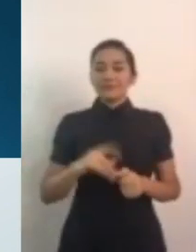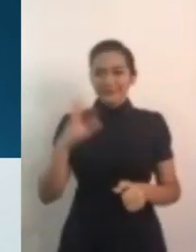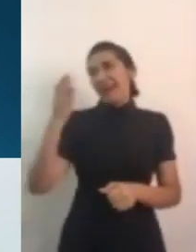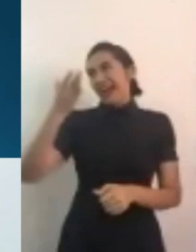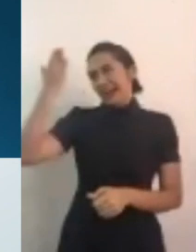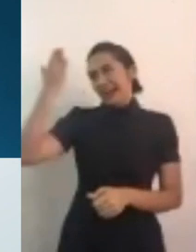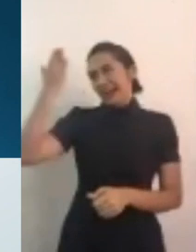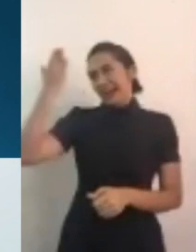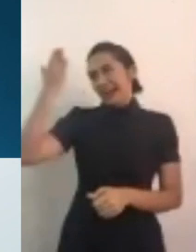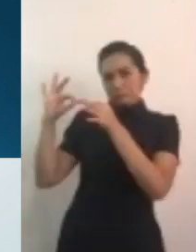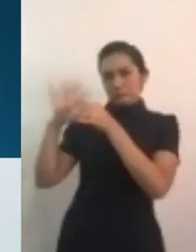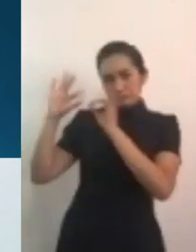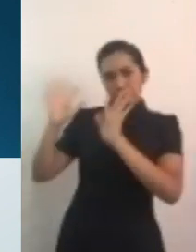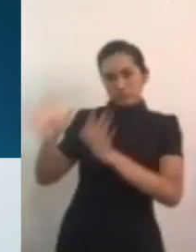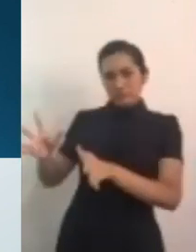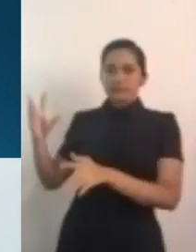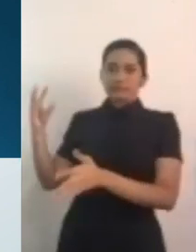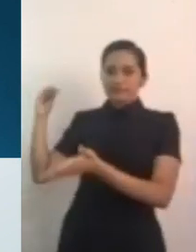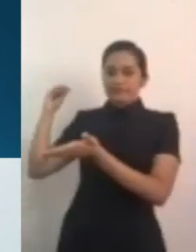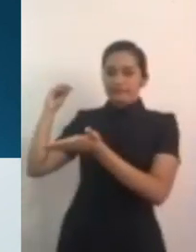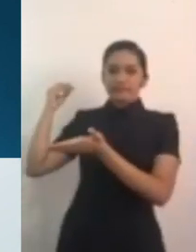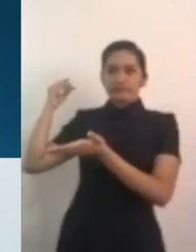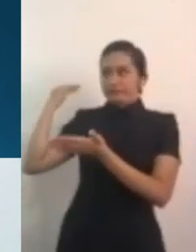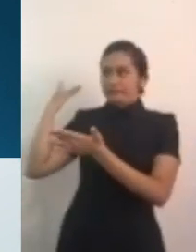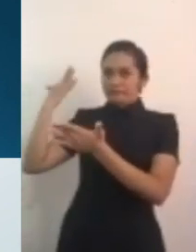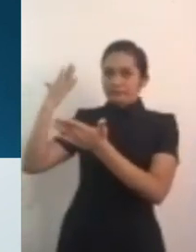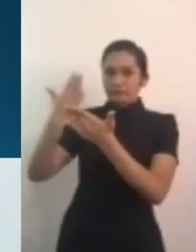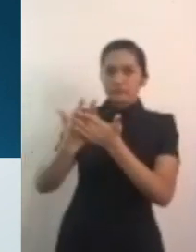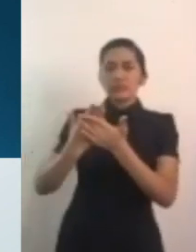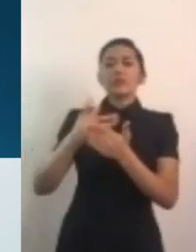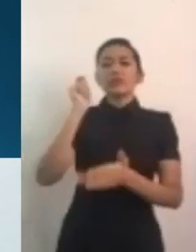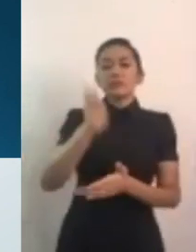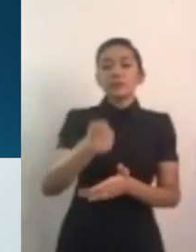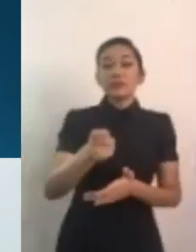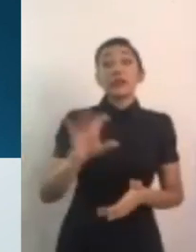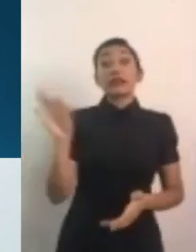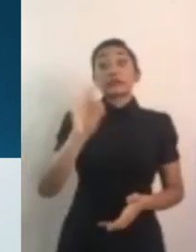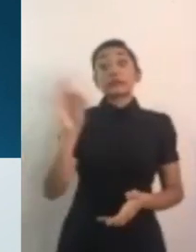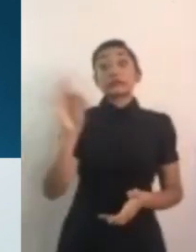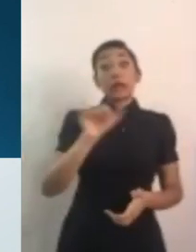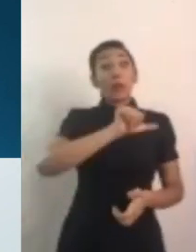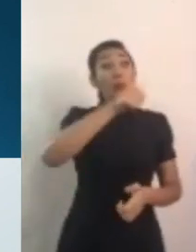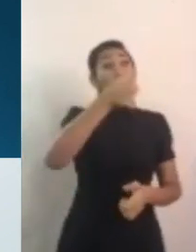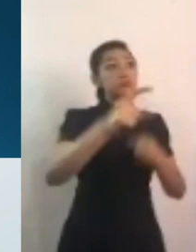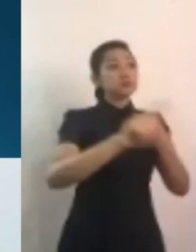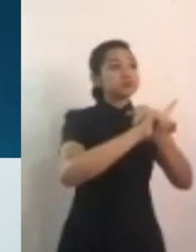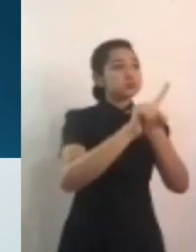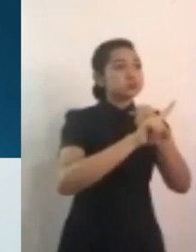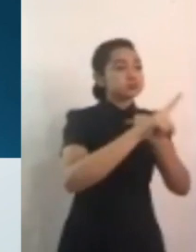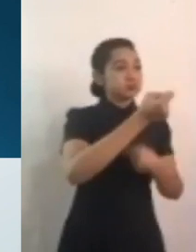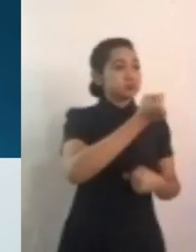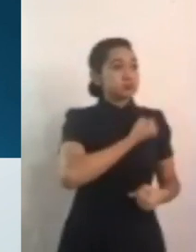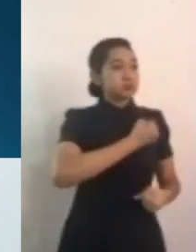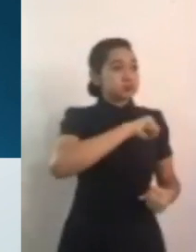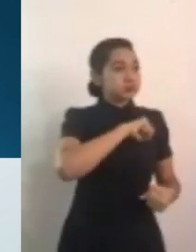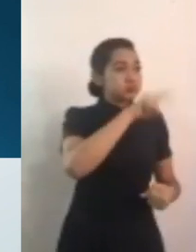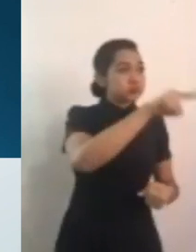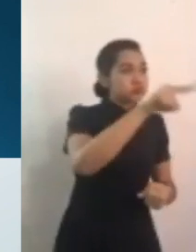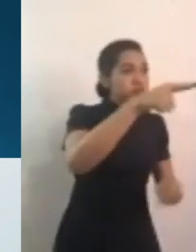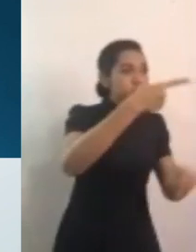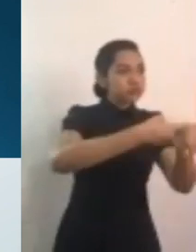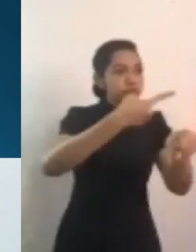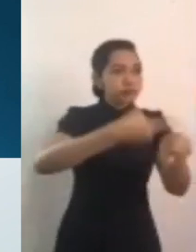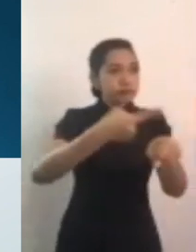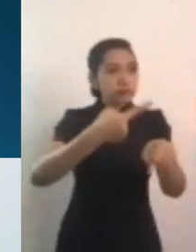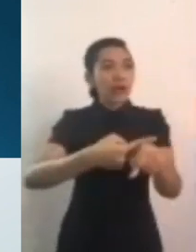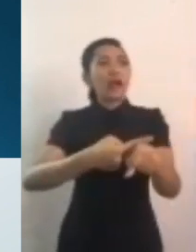quizá 3 o 4 décadas, en investigaciones de otros problemas de salud, y es el buscar y el encontrar